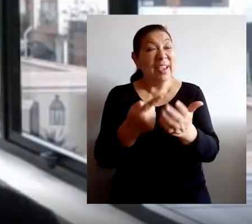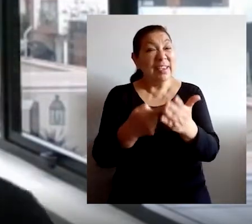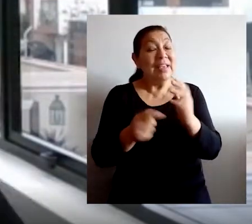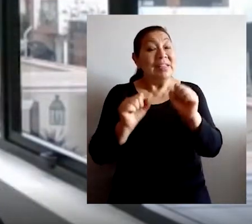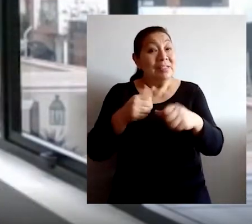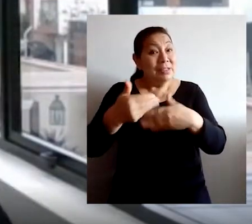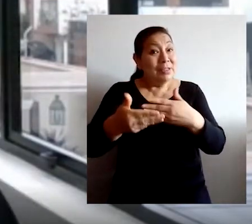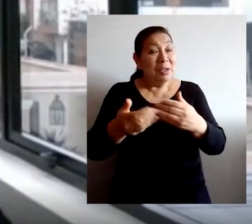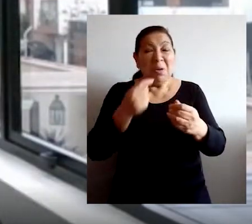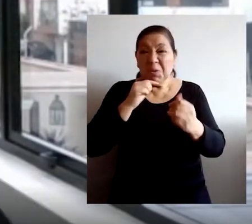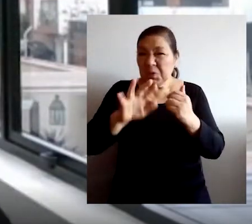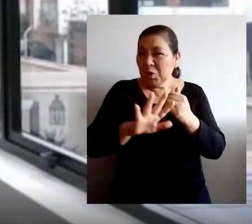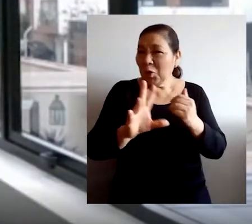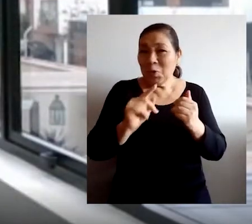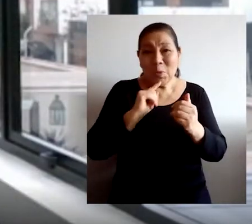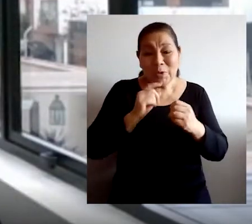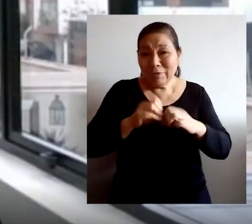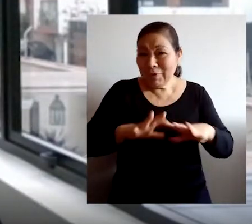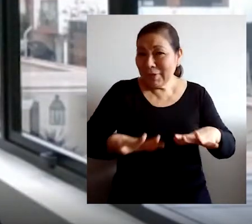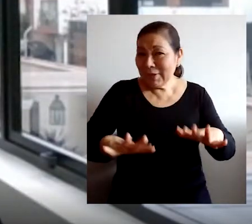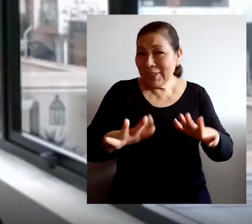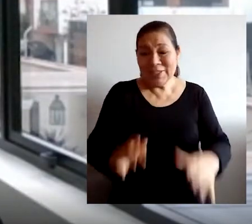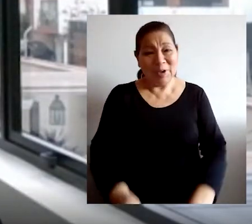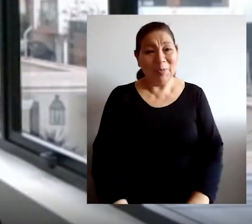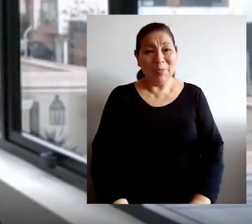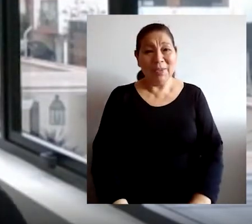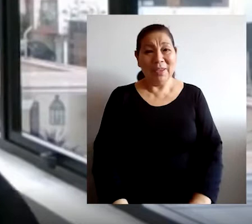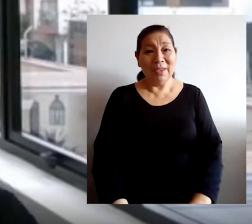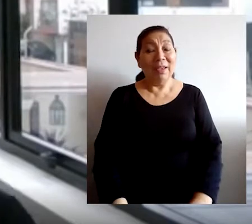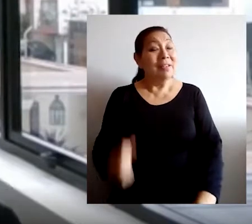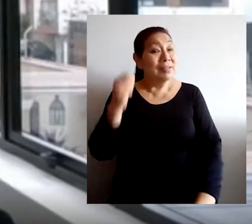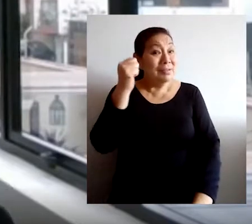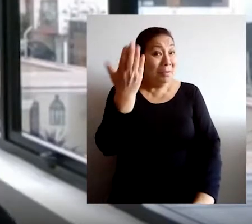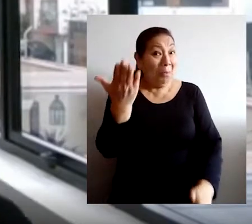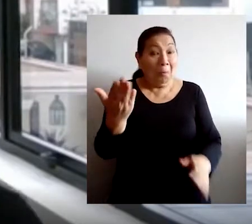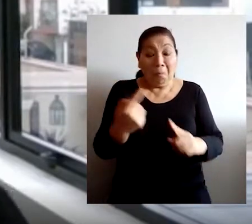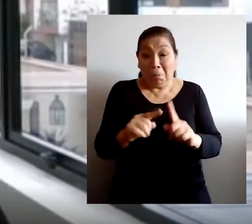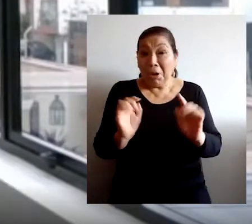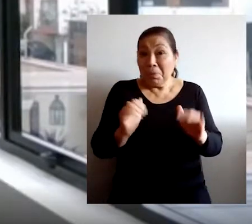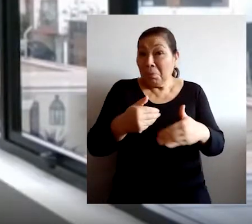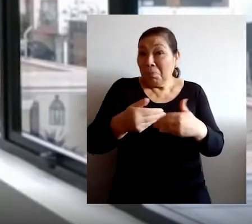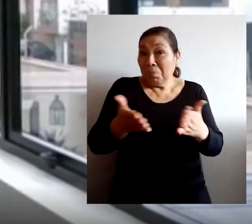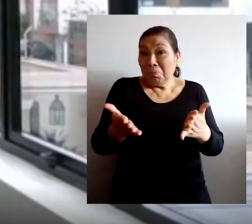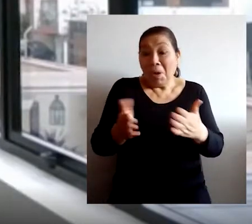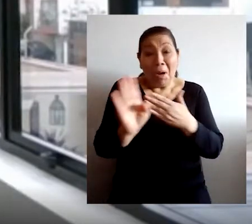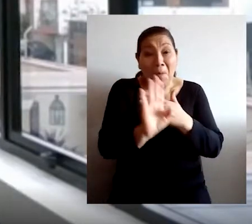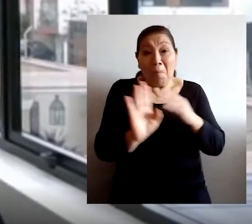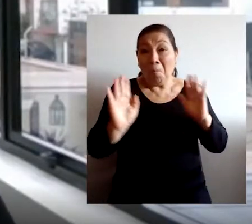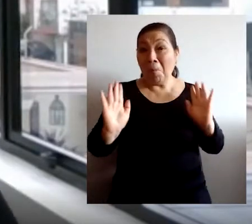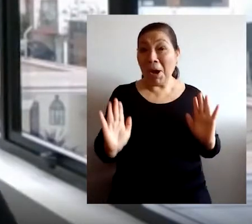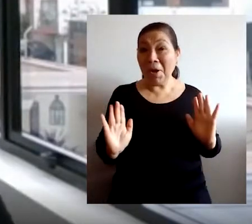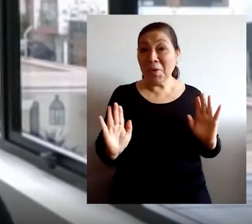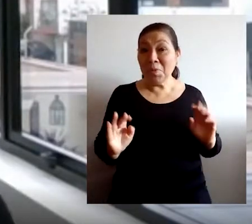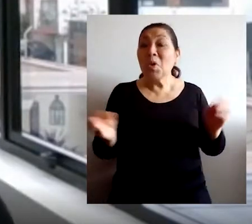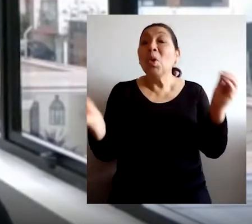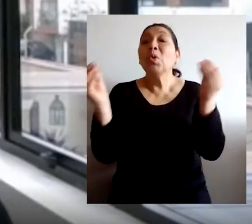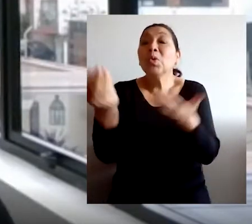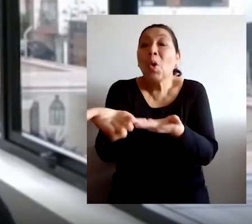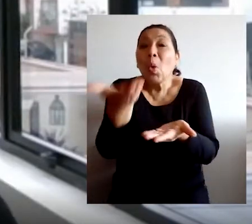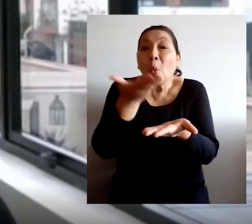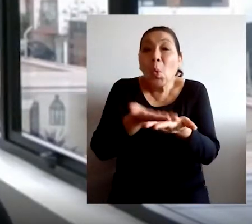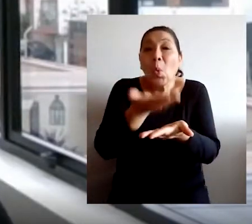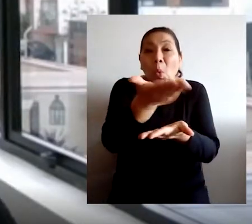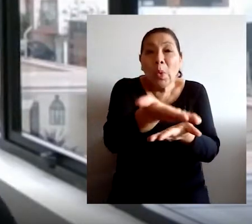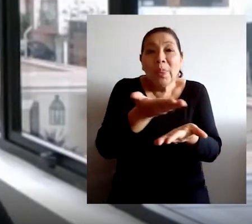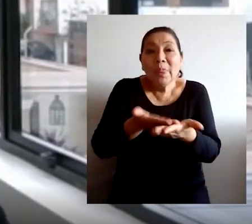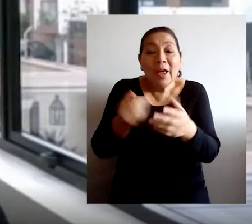que sigue siendo rústico y ya no es de expansión urbana, se habrá ganado el caso y ya es procedente el amparo? O sea, está juntando,